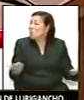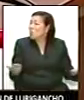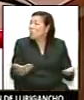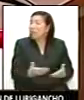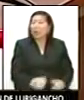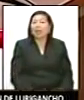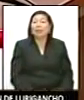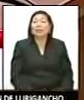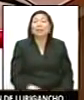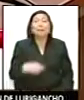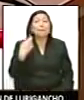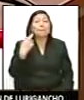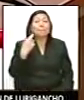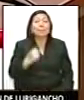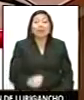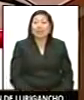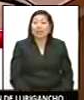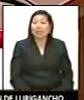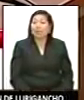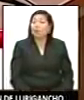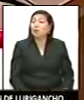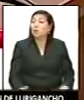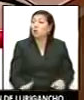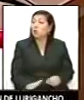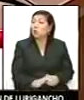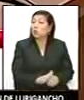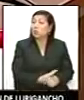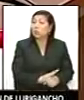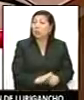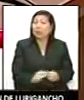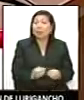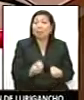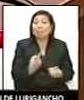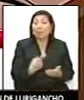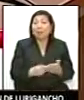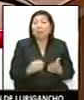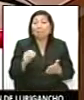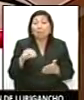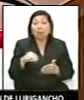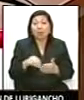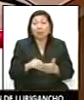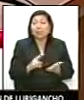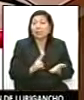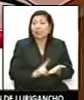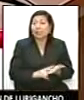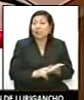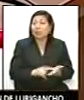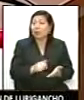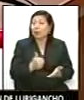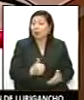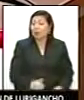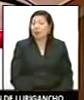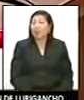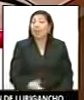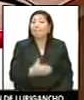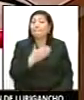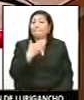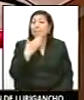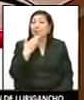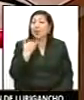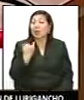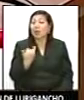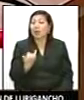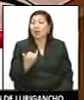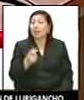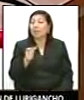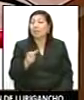social una política lo suficientemente eficiente como para poner la seguridad social en otro nivel y mejorar la atención de